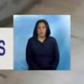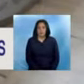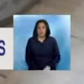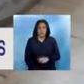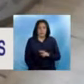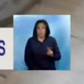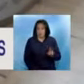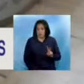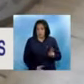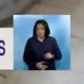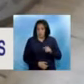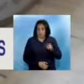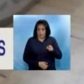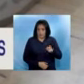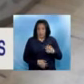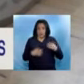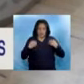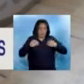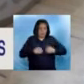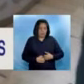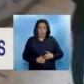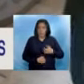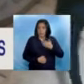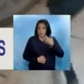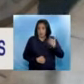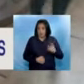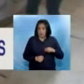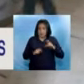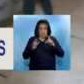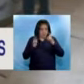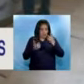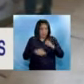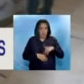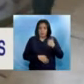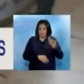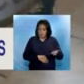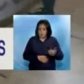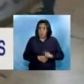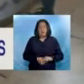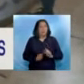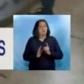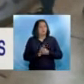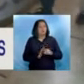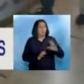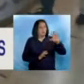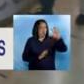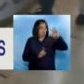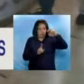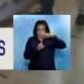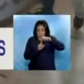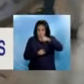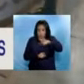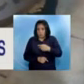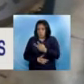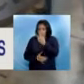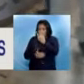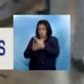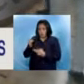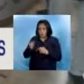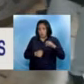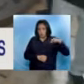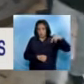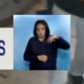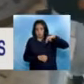A ellos se suma este que viste casaca blanca y lentes. Luego de varios minutos, las cámaras captan cómo la pareja